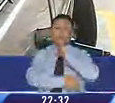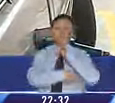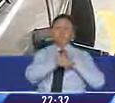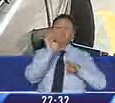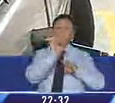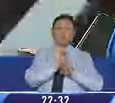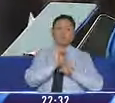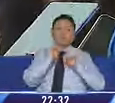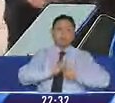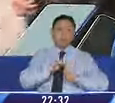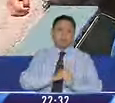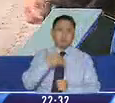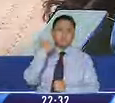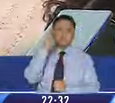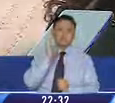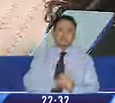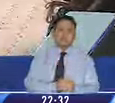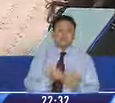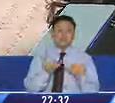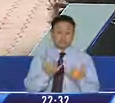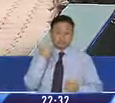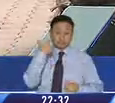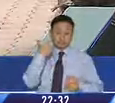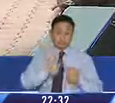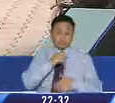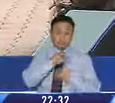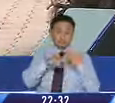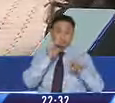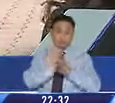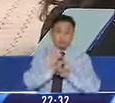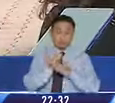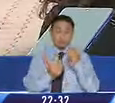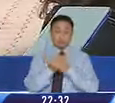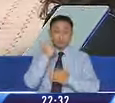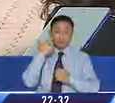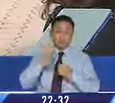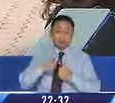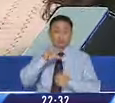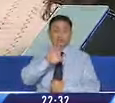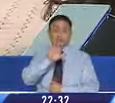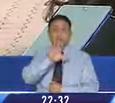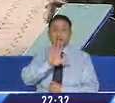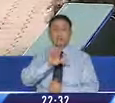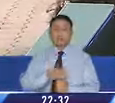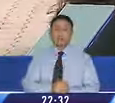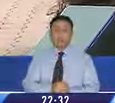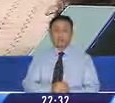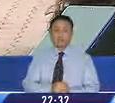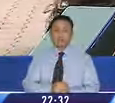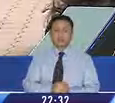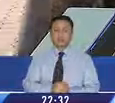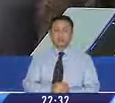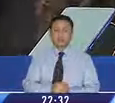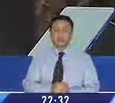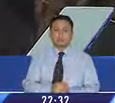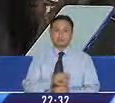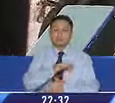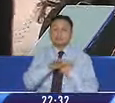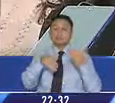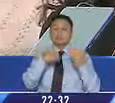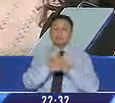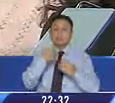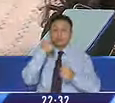esperan superarlo. Estamos ya despachando a nivel nacional ya la nueva gasolina de 95 octanos en todo el país, en todos los terminales